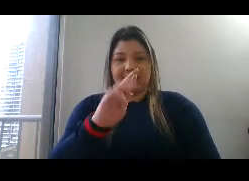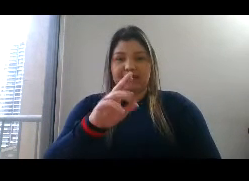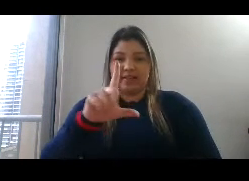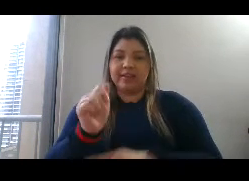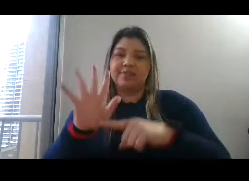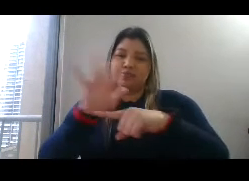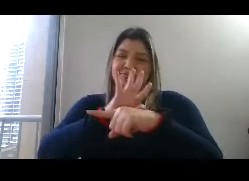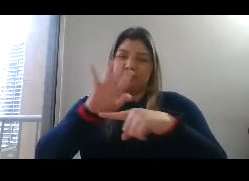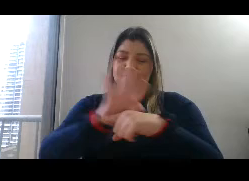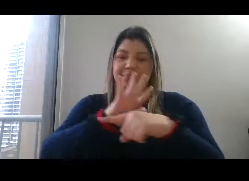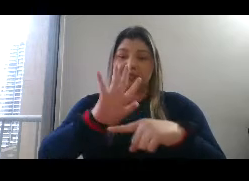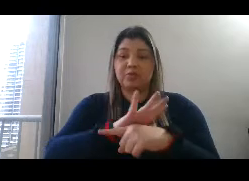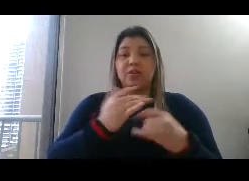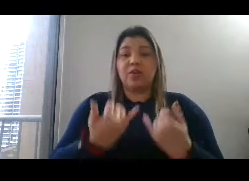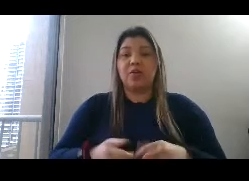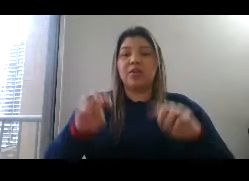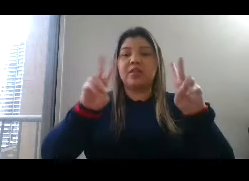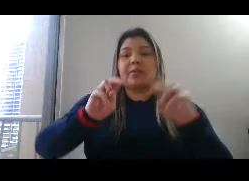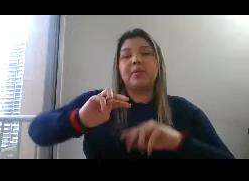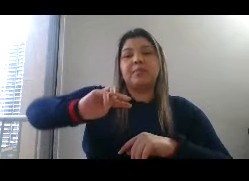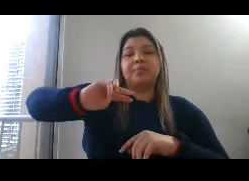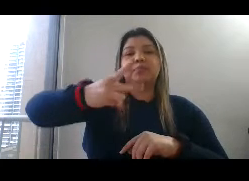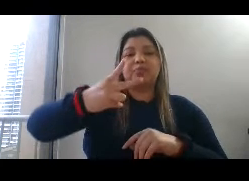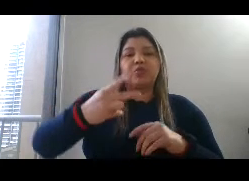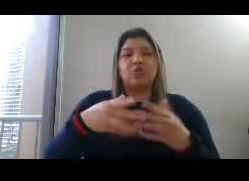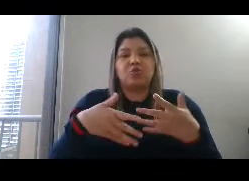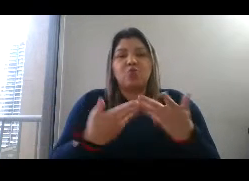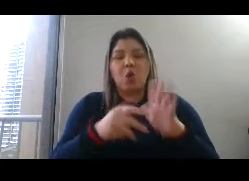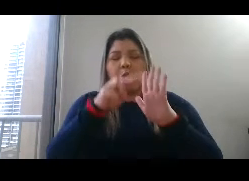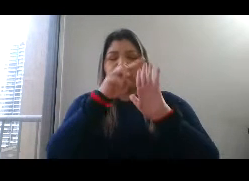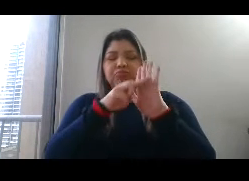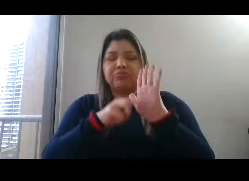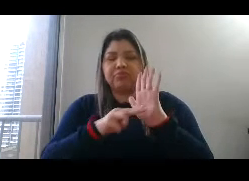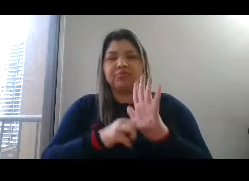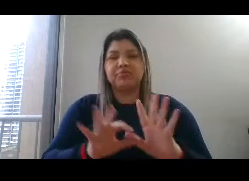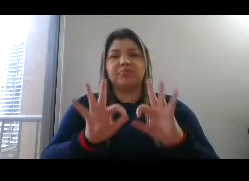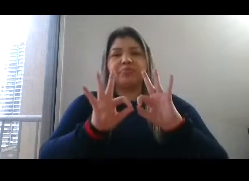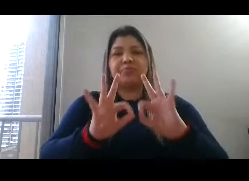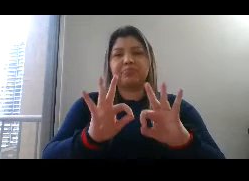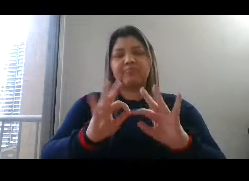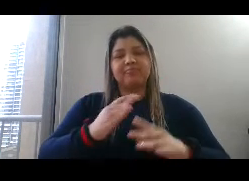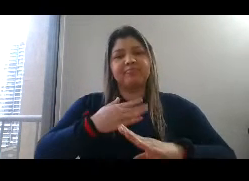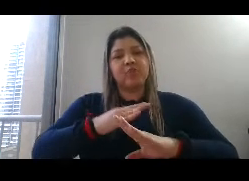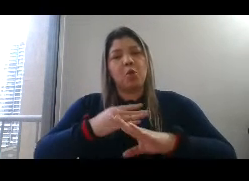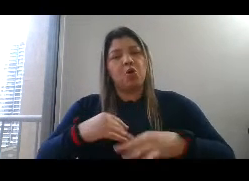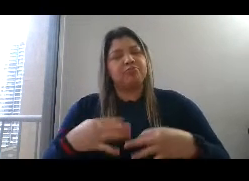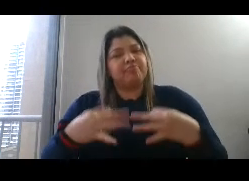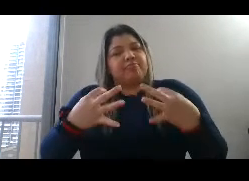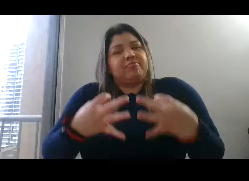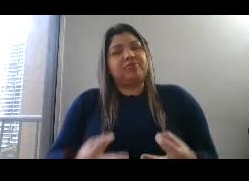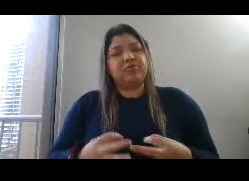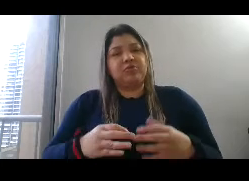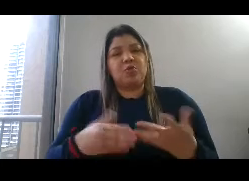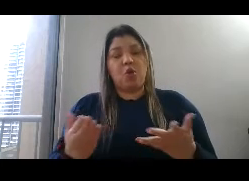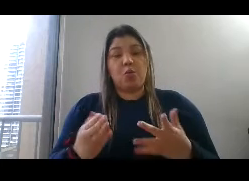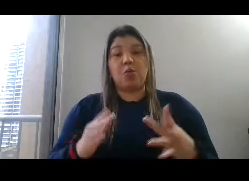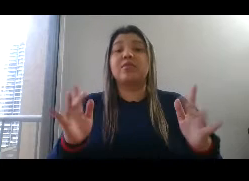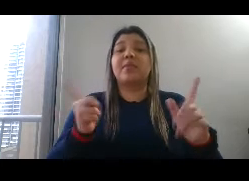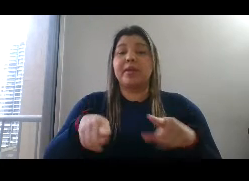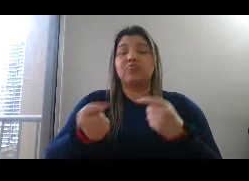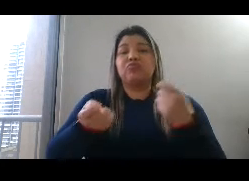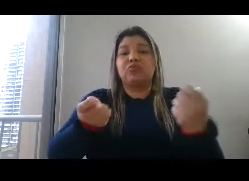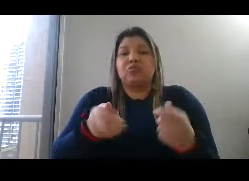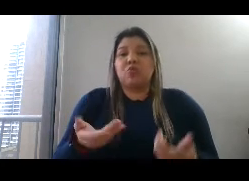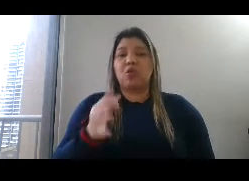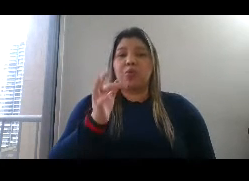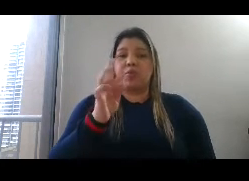abordaremos el módulo 2, lineamientos y medidas preventivas, seguridad del paciente y manejo del triaje, para el cual nos acompaña el